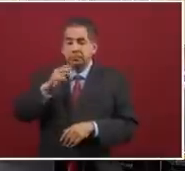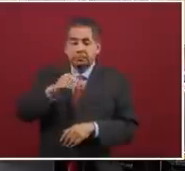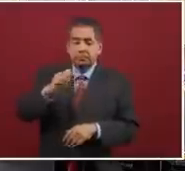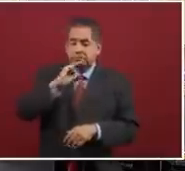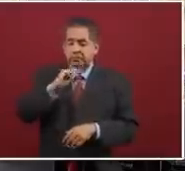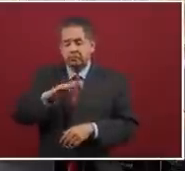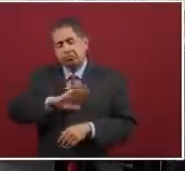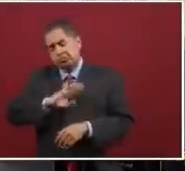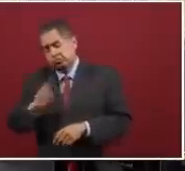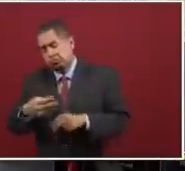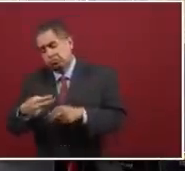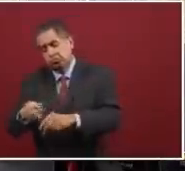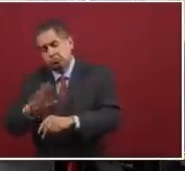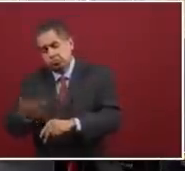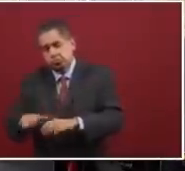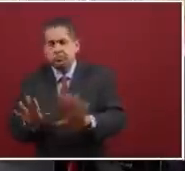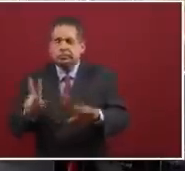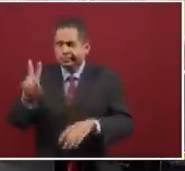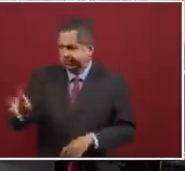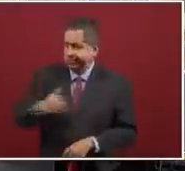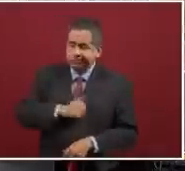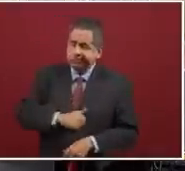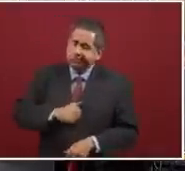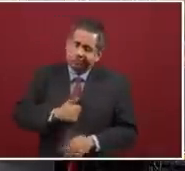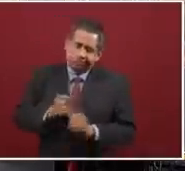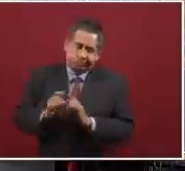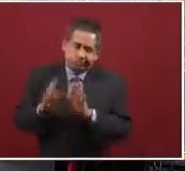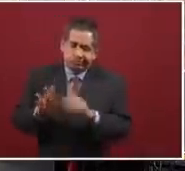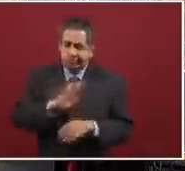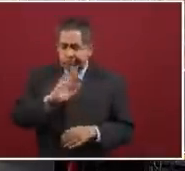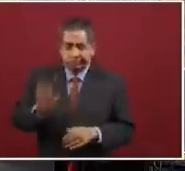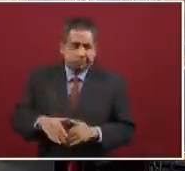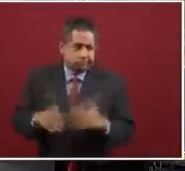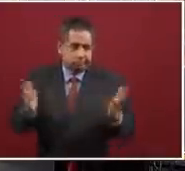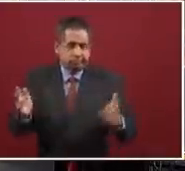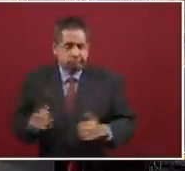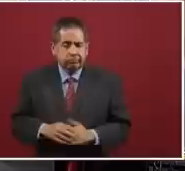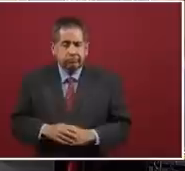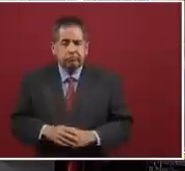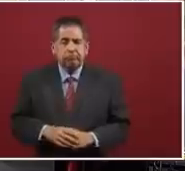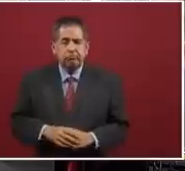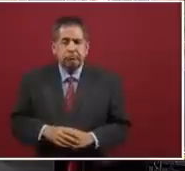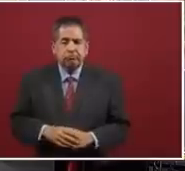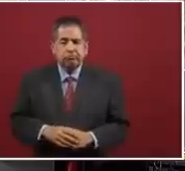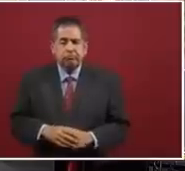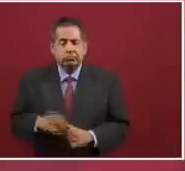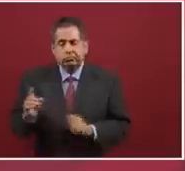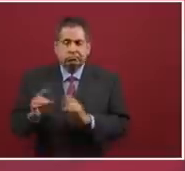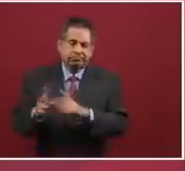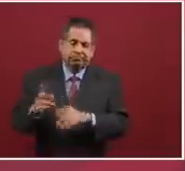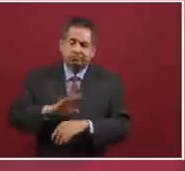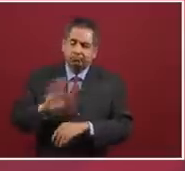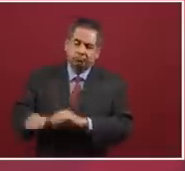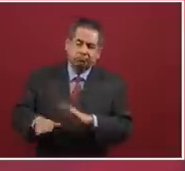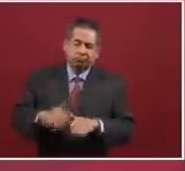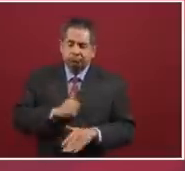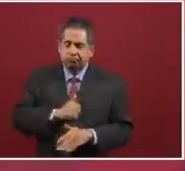Es muy lamentable que esto suceda, muy lamentable que esto pase.